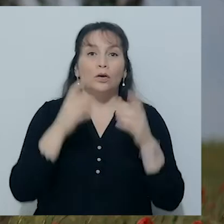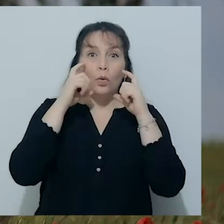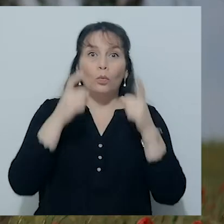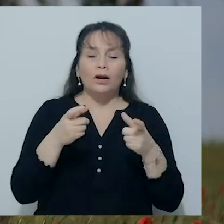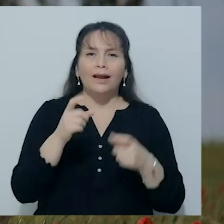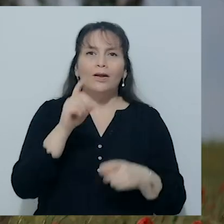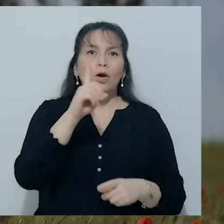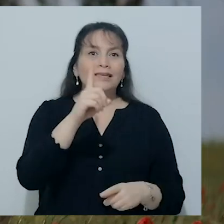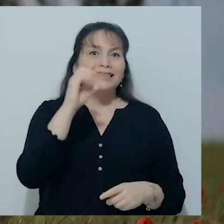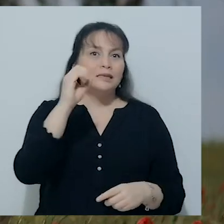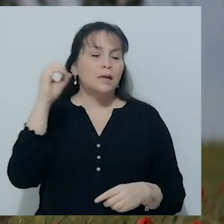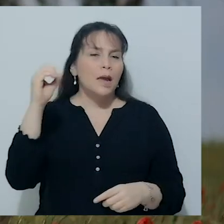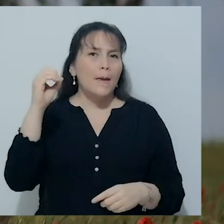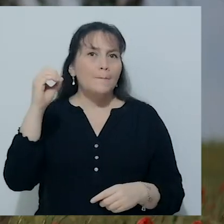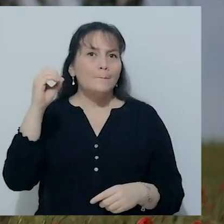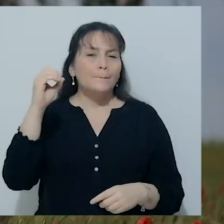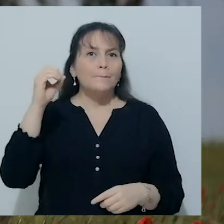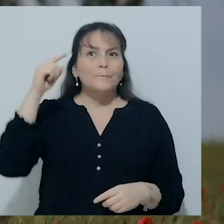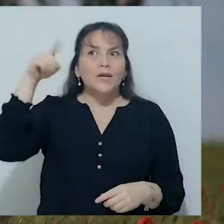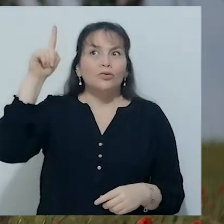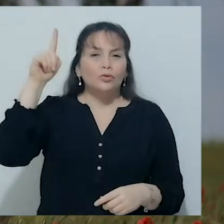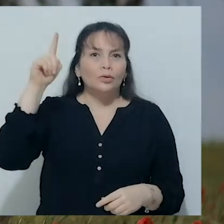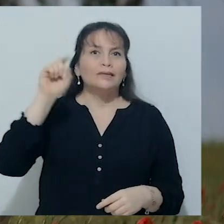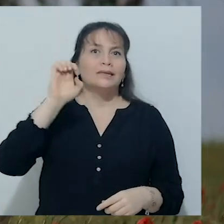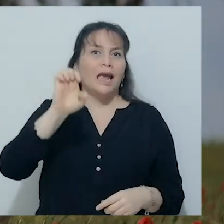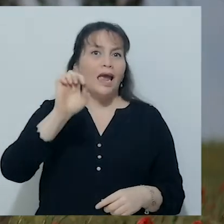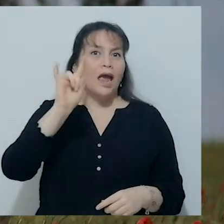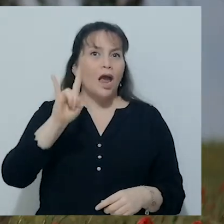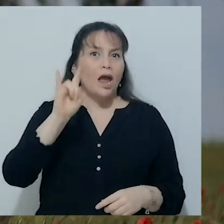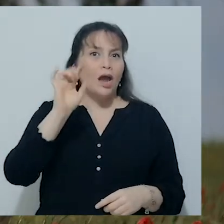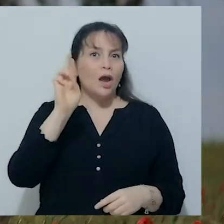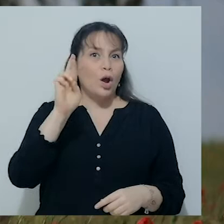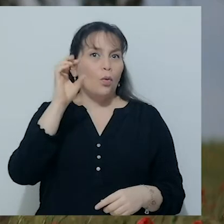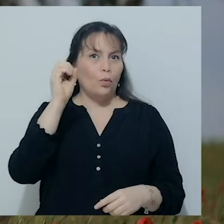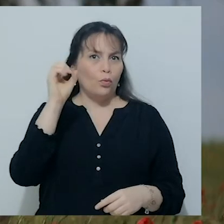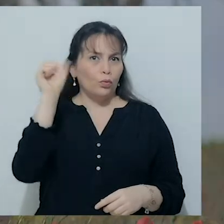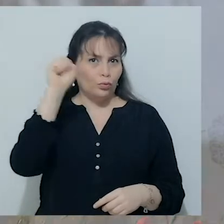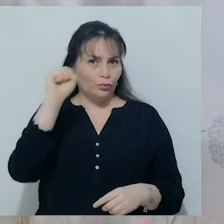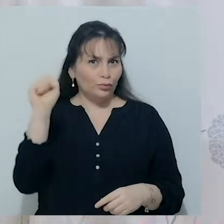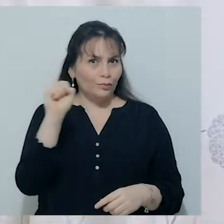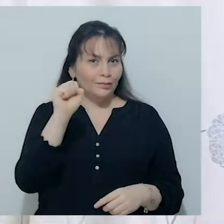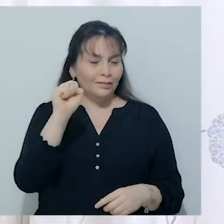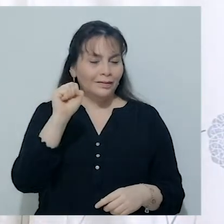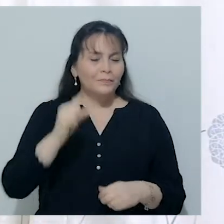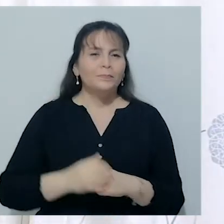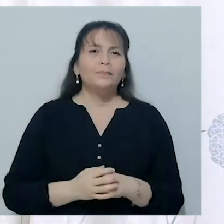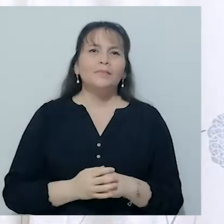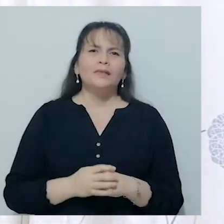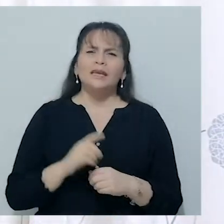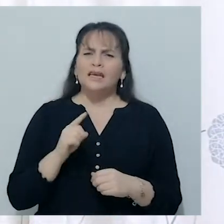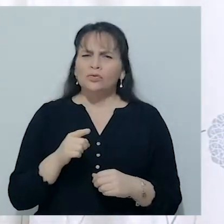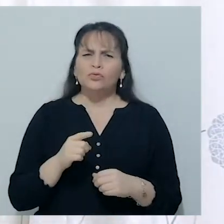euros. Un par de hermanos sin dinero heredó esta fortuna. Después de un giro extraño en la fortuna de la